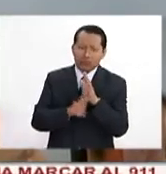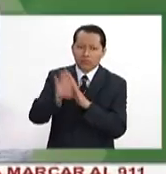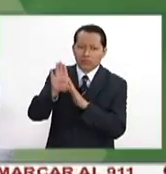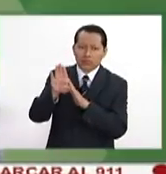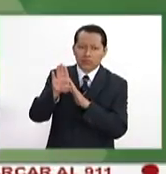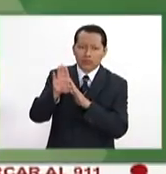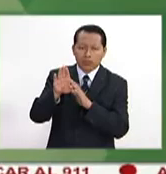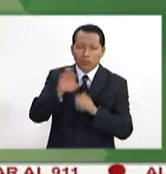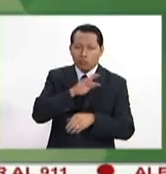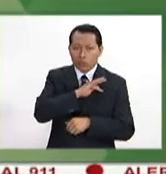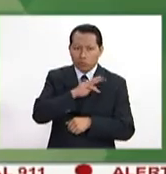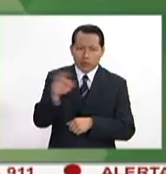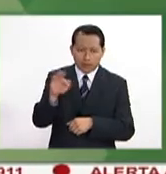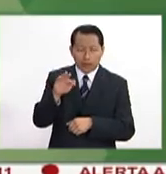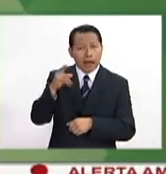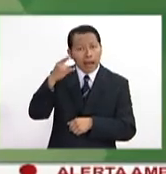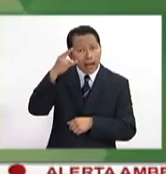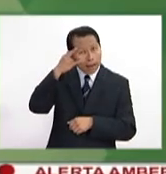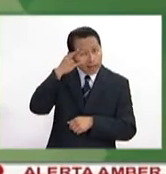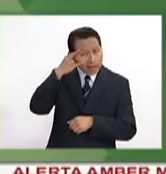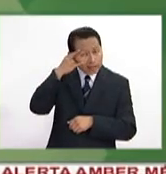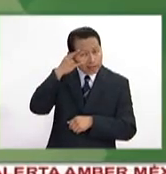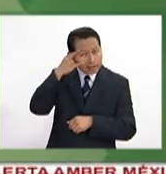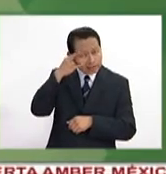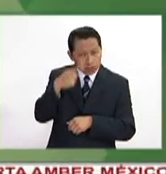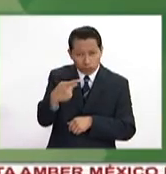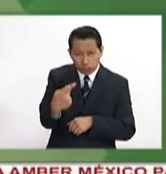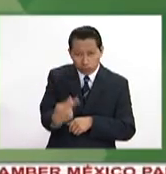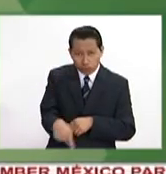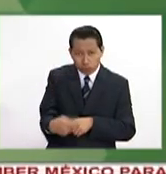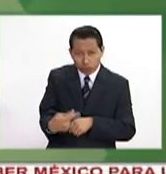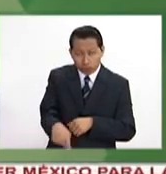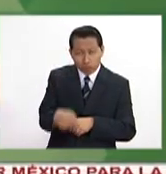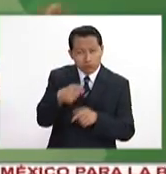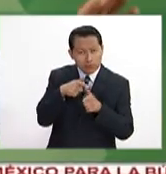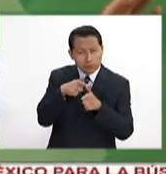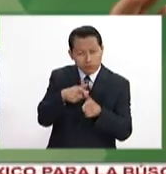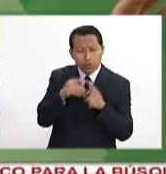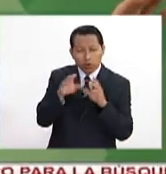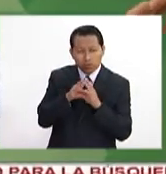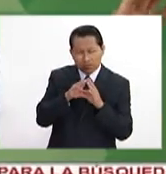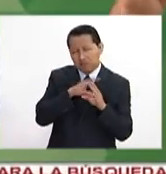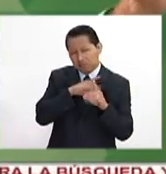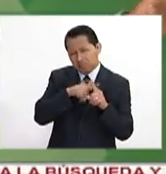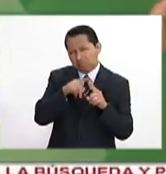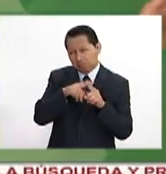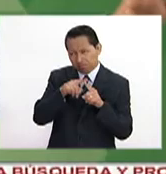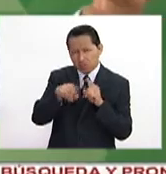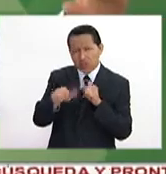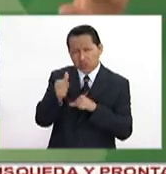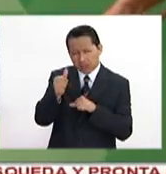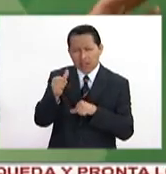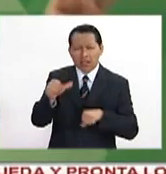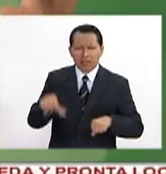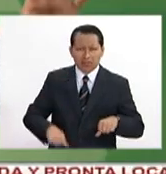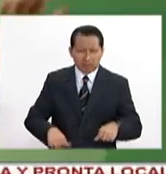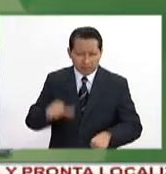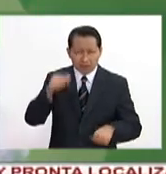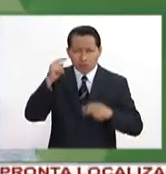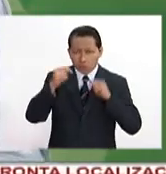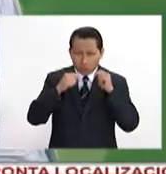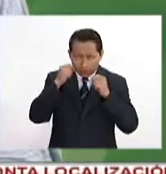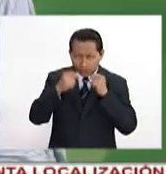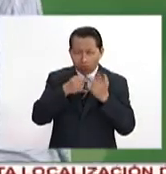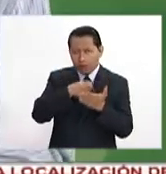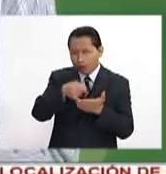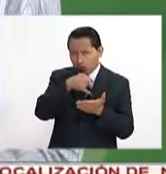que Campeche seguirá siendo, además de estar diversificado en otras actividades como el turismo, la agricultura, la